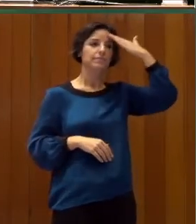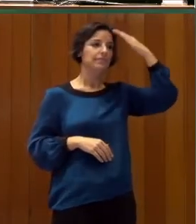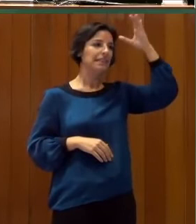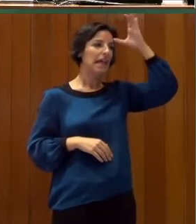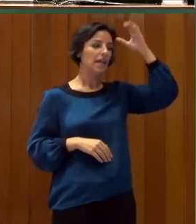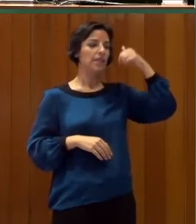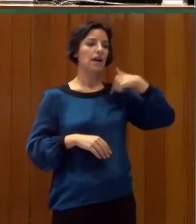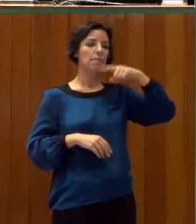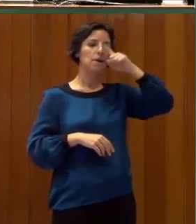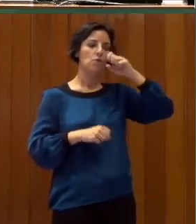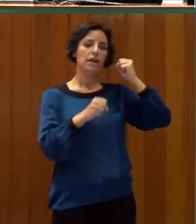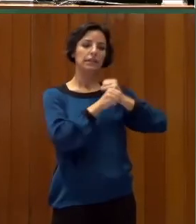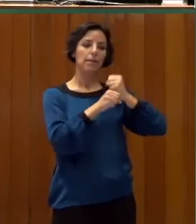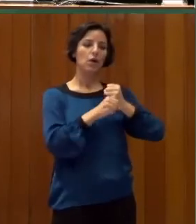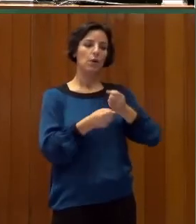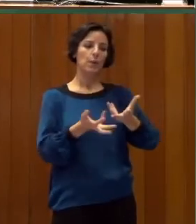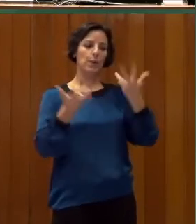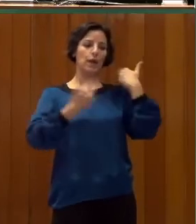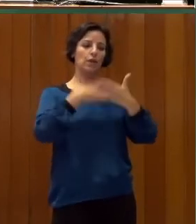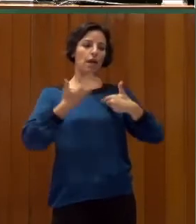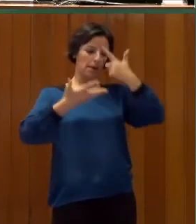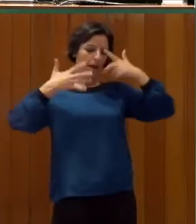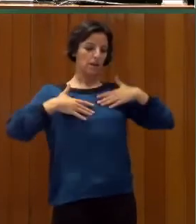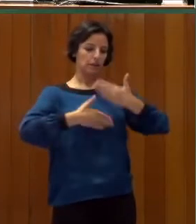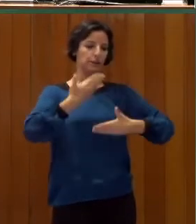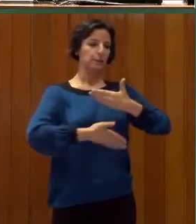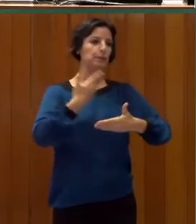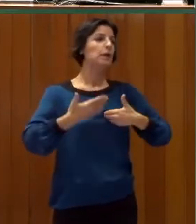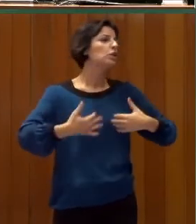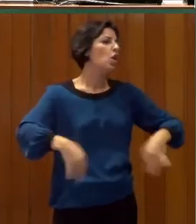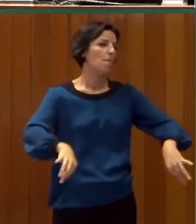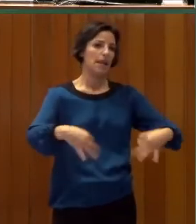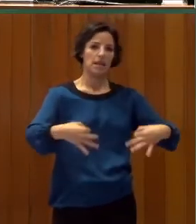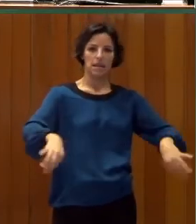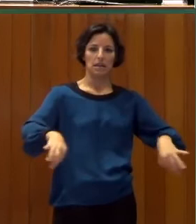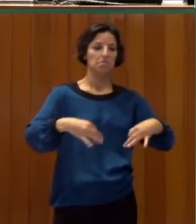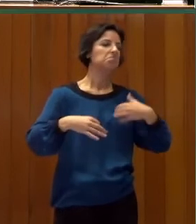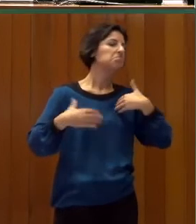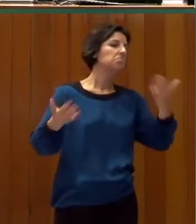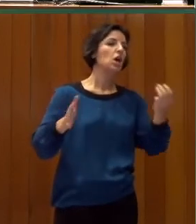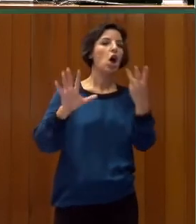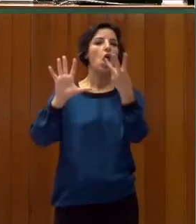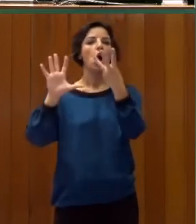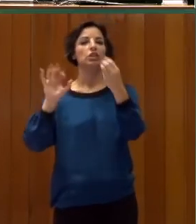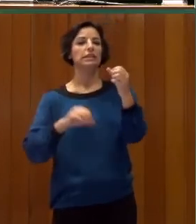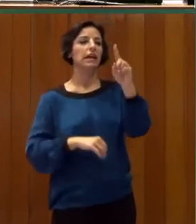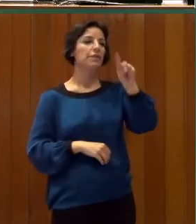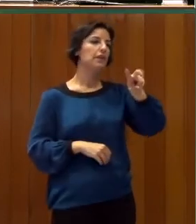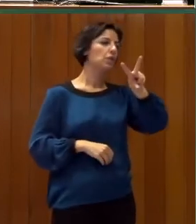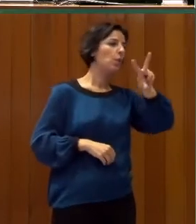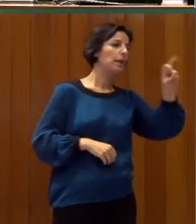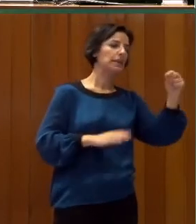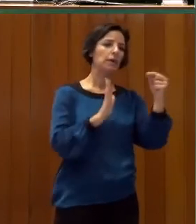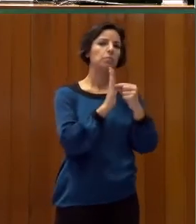memoria de trabajo y una velocidad de procesamiento dentro de la normalidad, entre 80 y 120 puntuaciones del